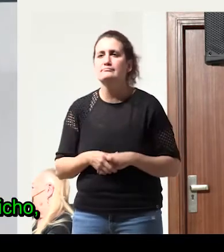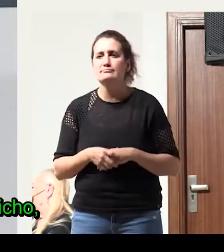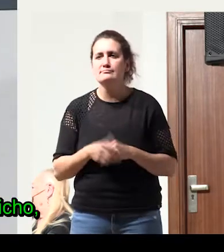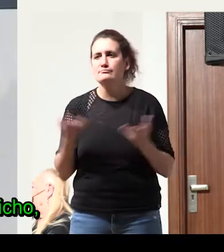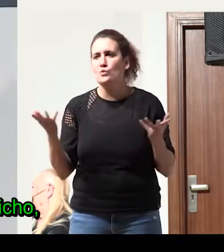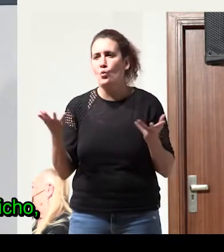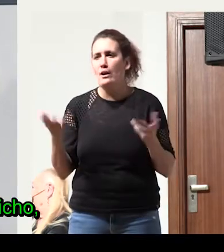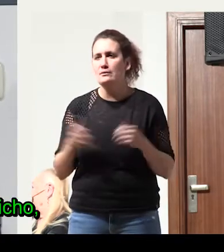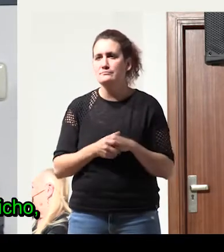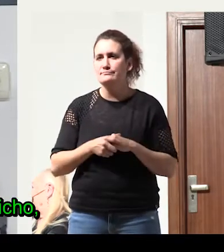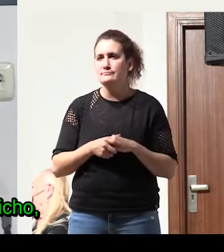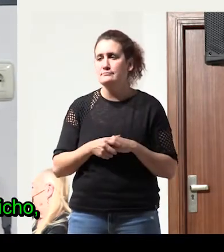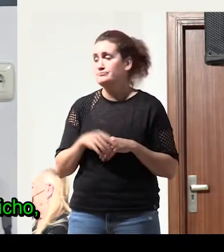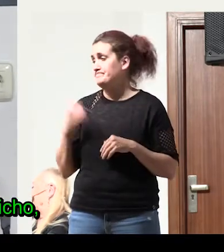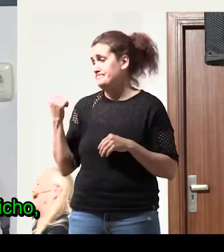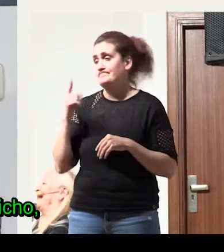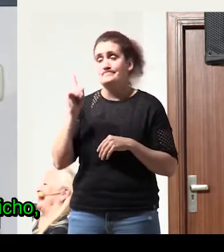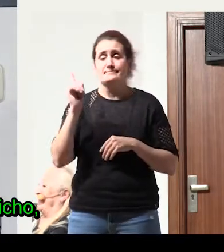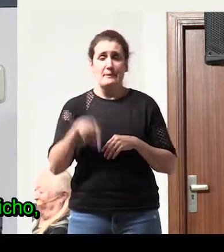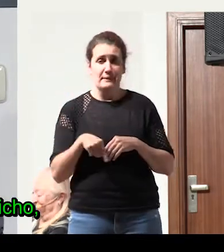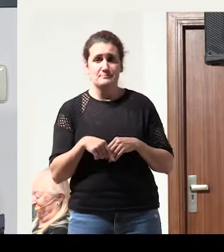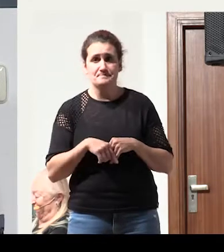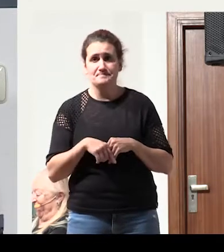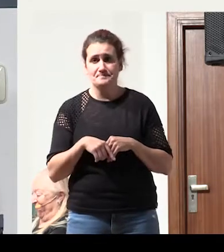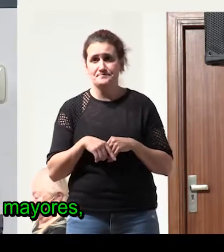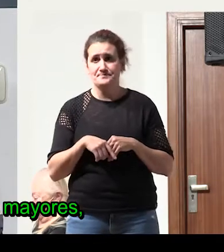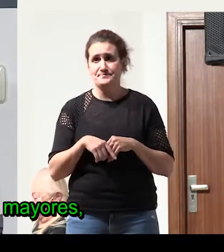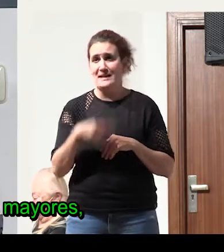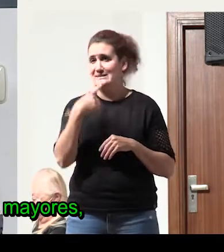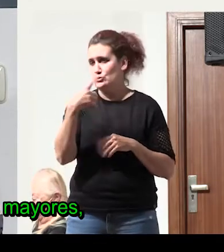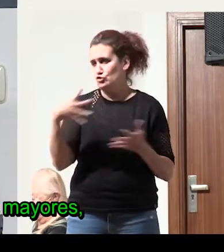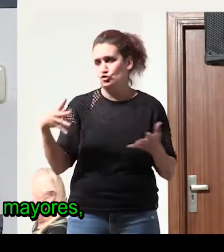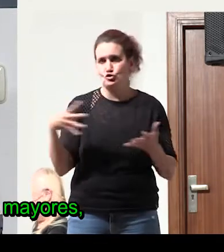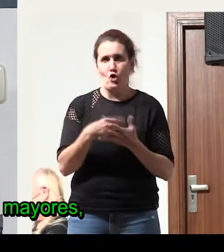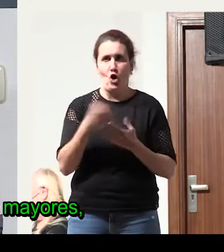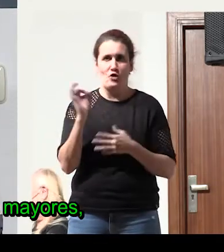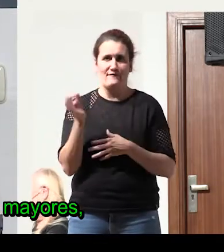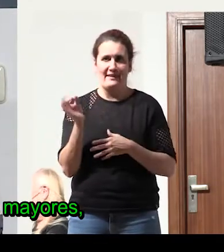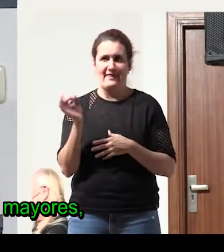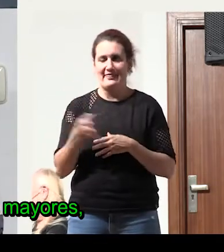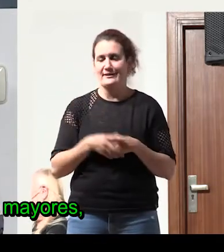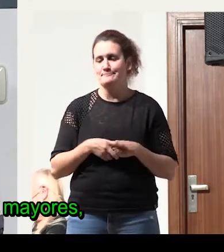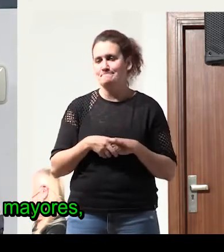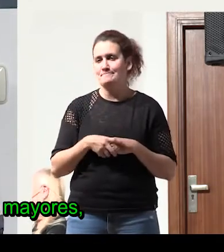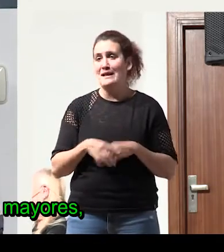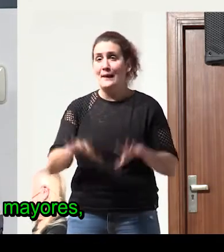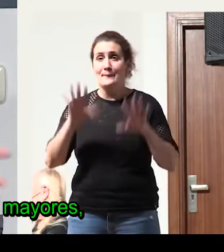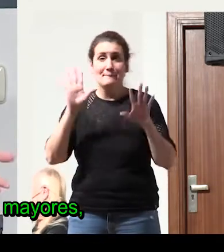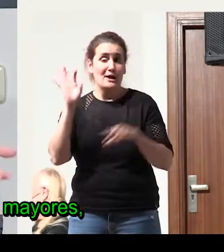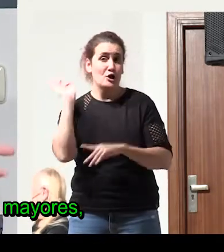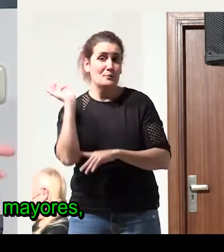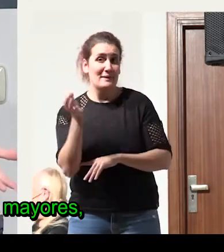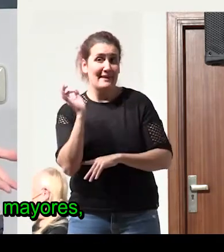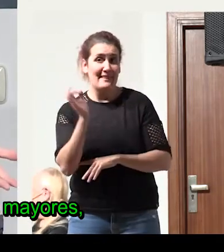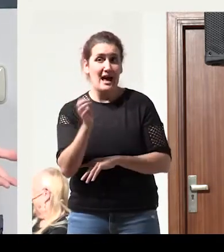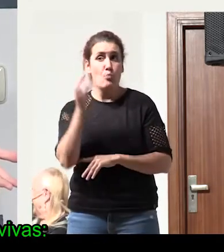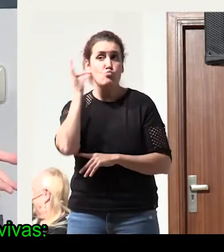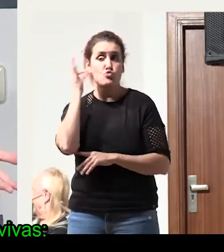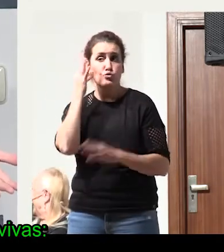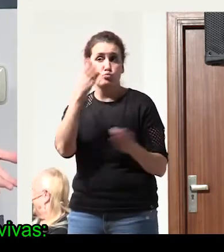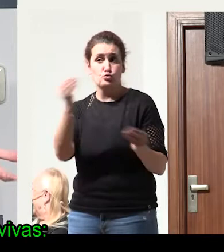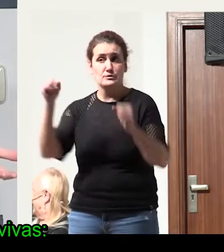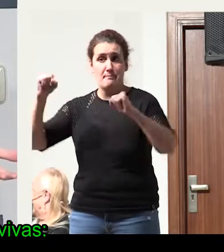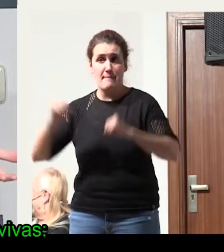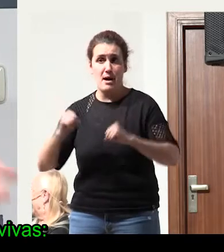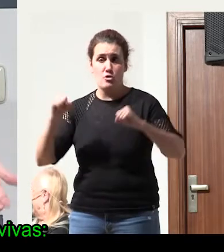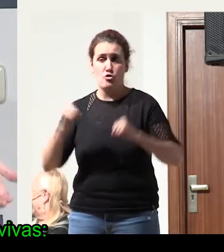Pues también todo lo que has dicho, todo es verdad. Pero es verdad que muchas mujeres mayores, supongo que todas no, porque